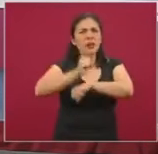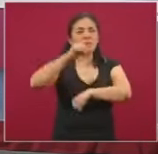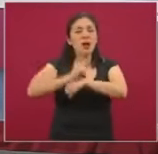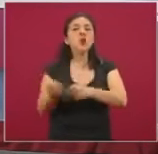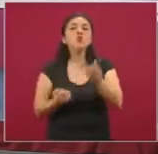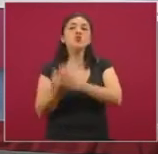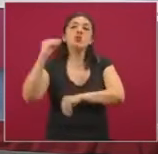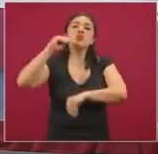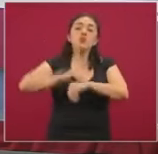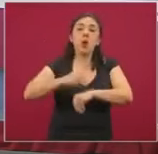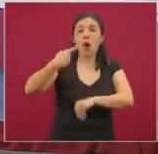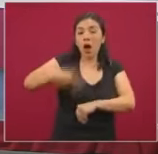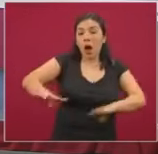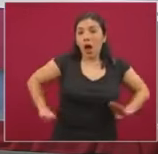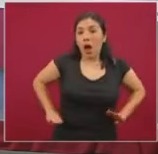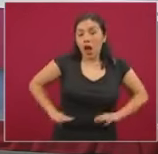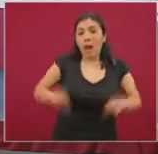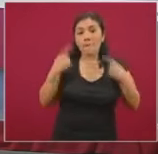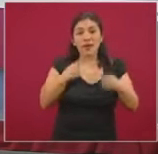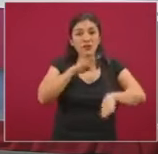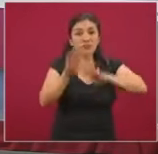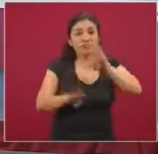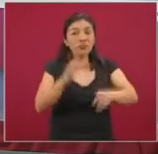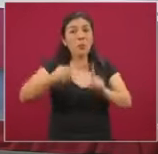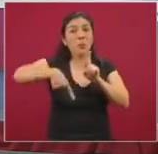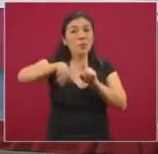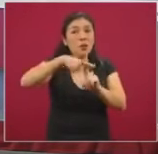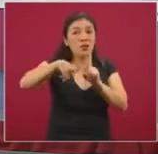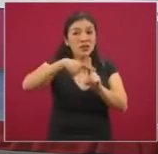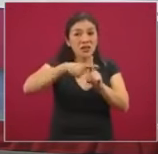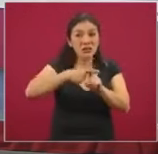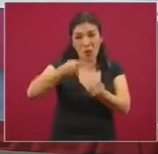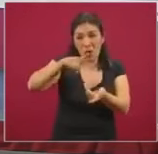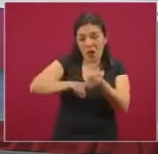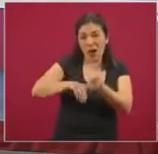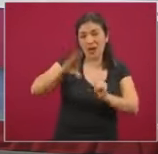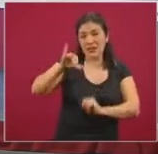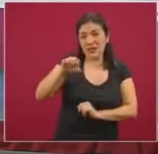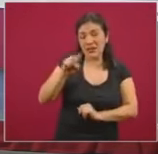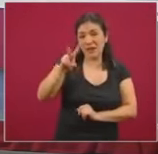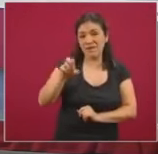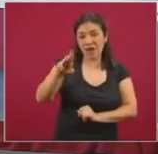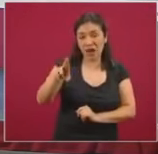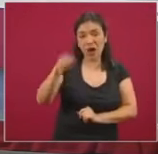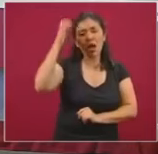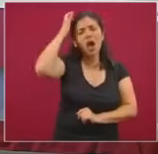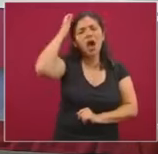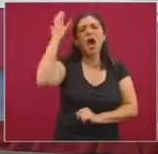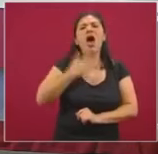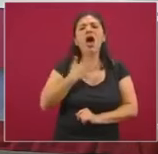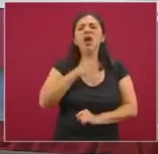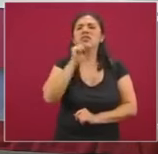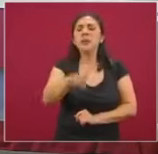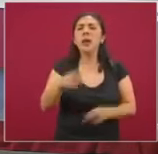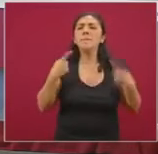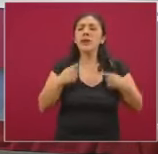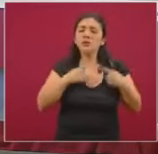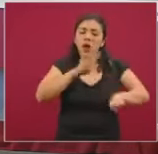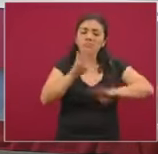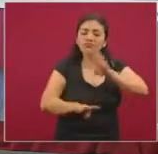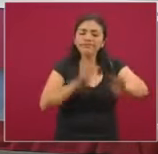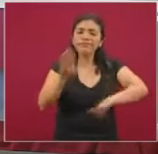incorporó dentro de las defunciones confirmadas dentro del sistema de vigilancia, el SISVER, se incluyeron también aquellas defunciones